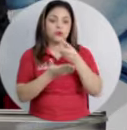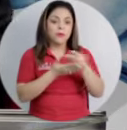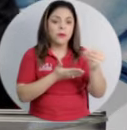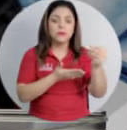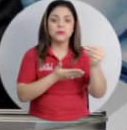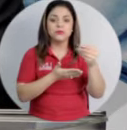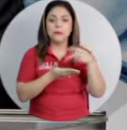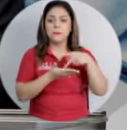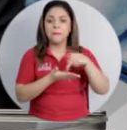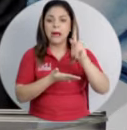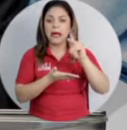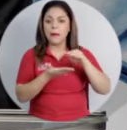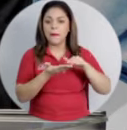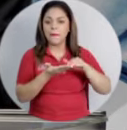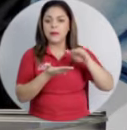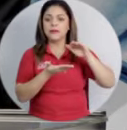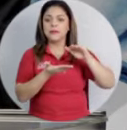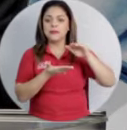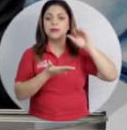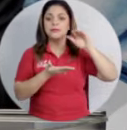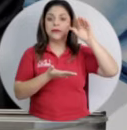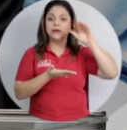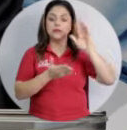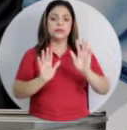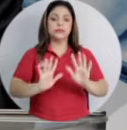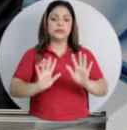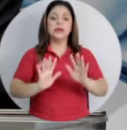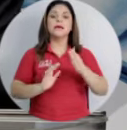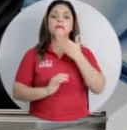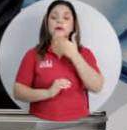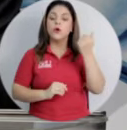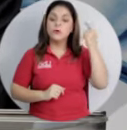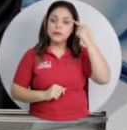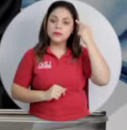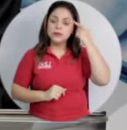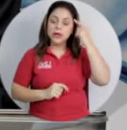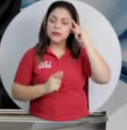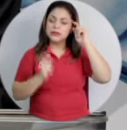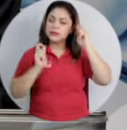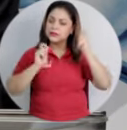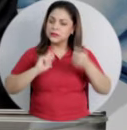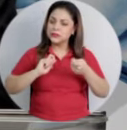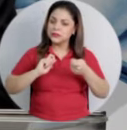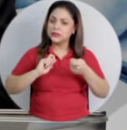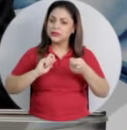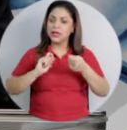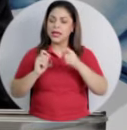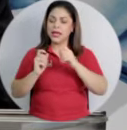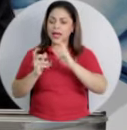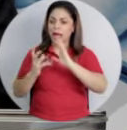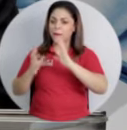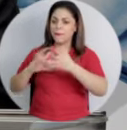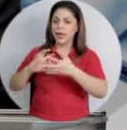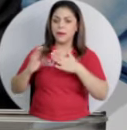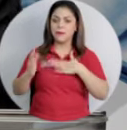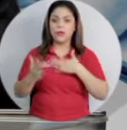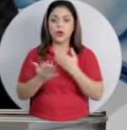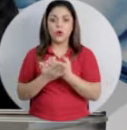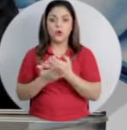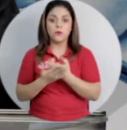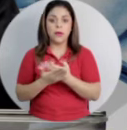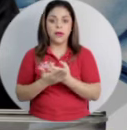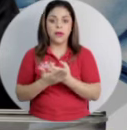más por ellos. Nos está diciendo que tenemos que volver a pensar en reconvertir nuestra economía para depender menos de esos productos.